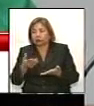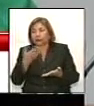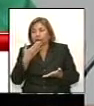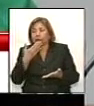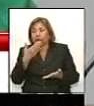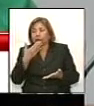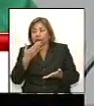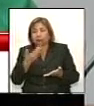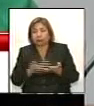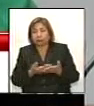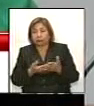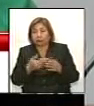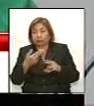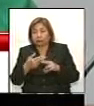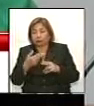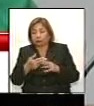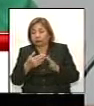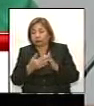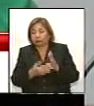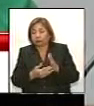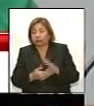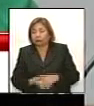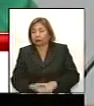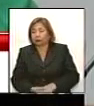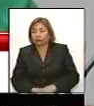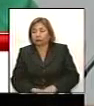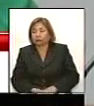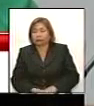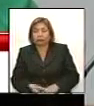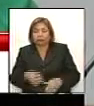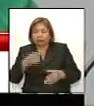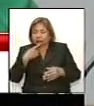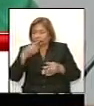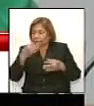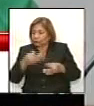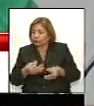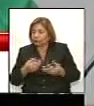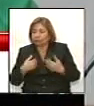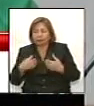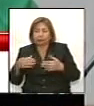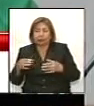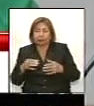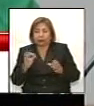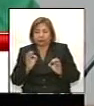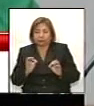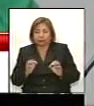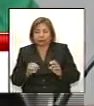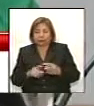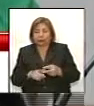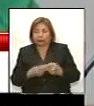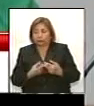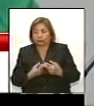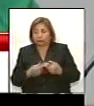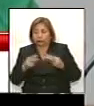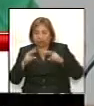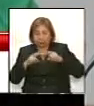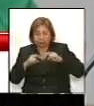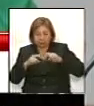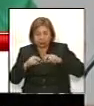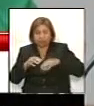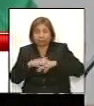a quién pertenece la línea titular, eso sí consideramos que es algo que se debería hacer en la etapa más inicial de la investigación